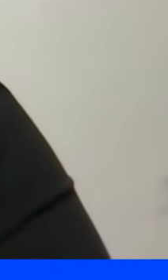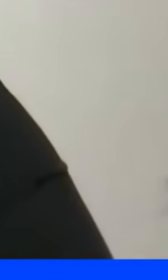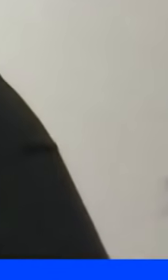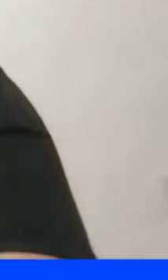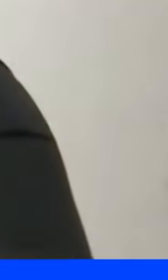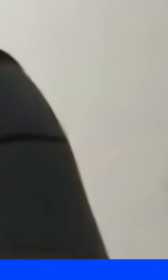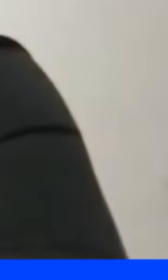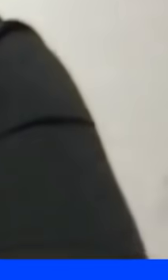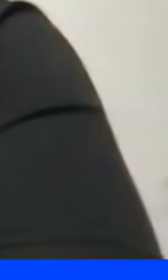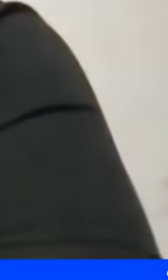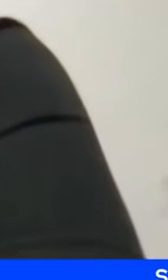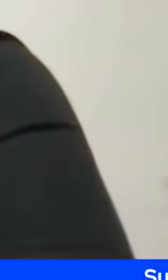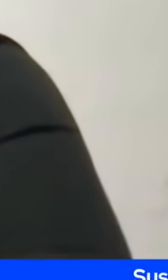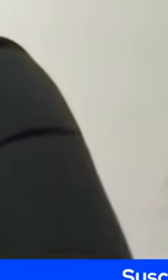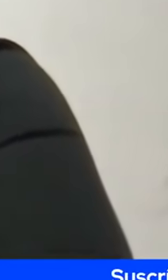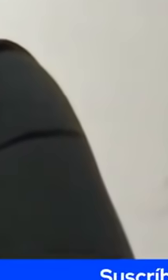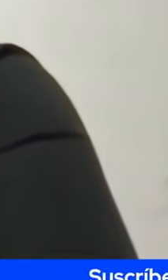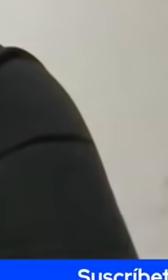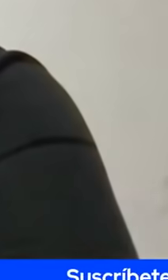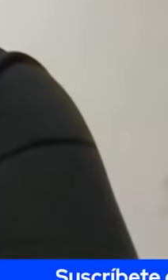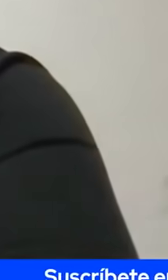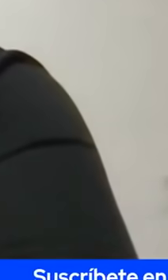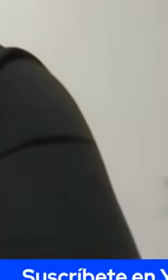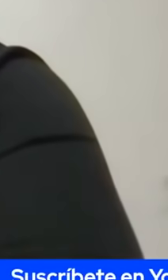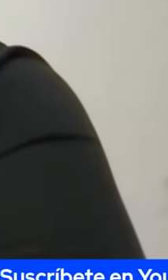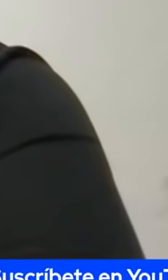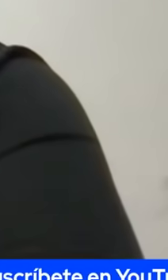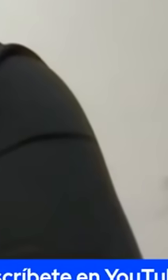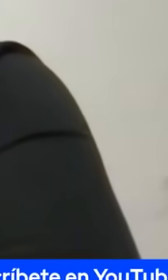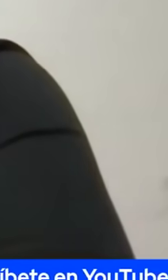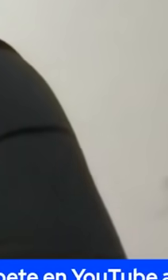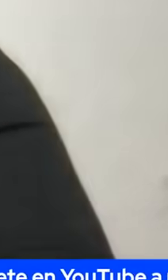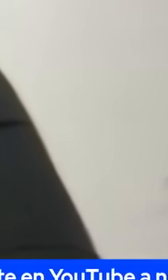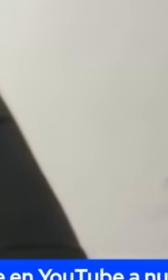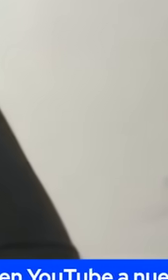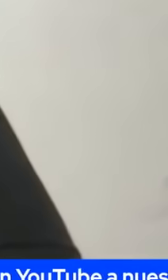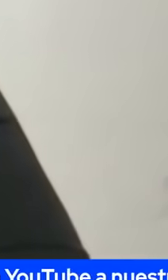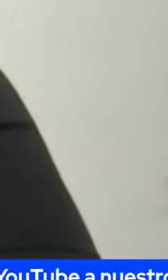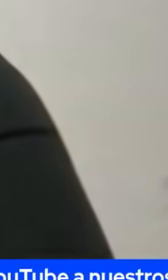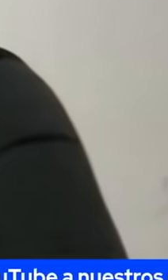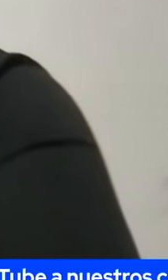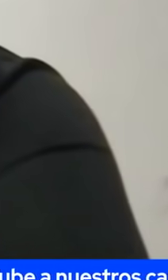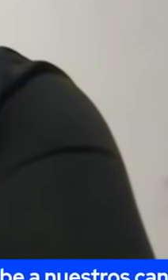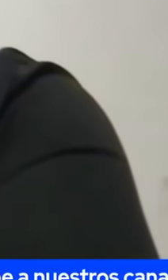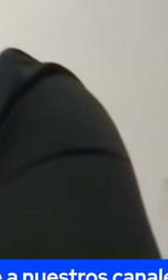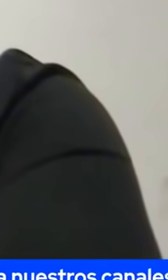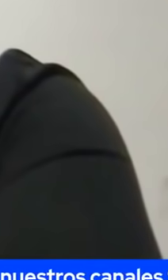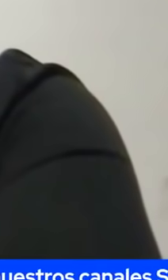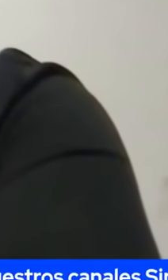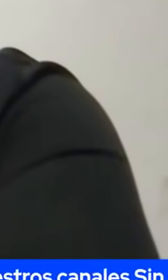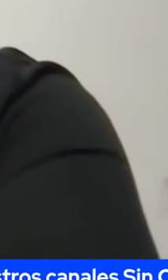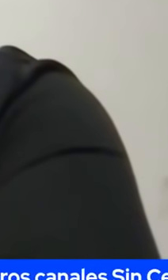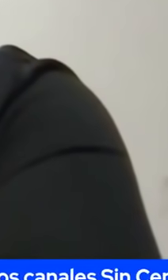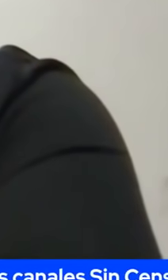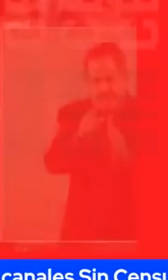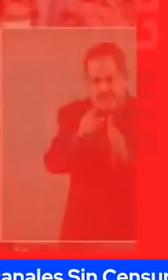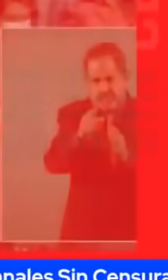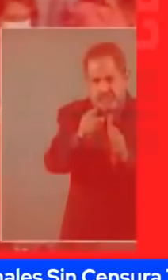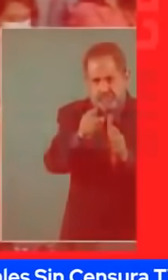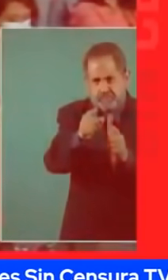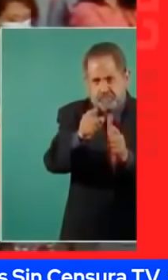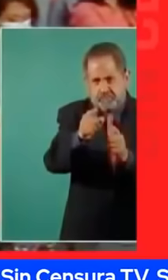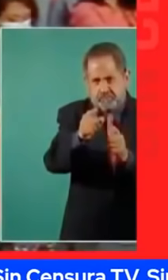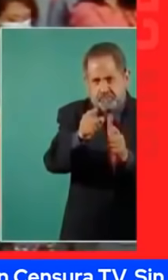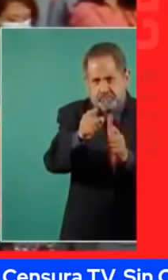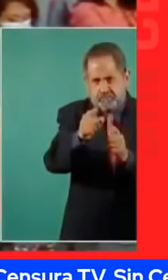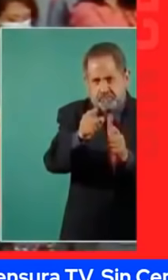que Peláez no vive en México, yo creo que se aventó un anayazo, ¿no? En cuanto